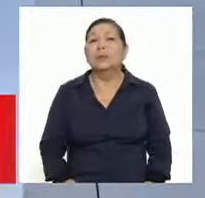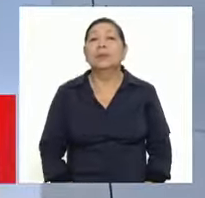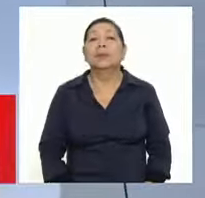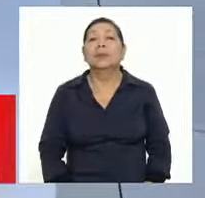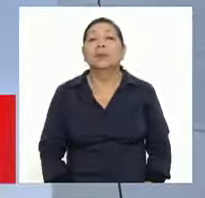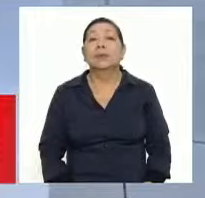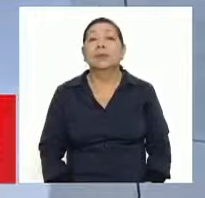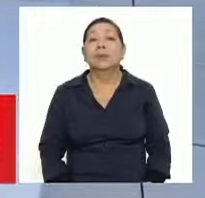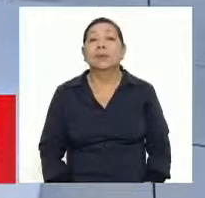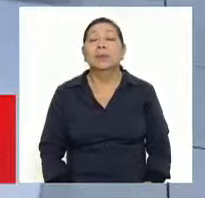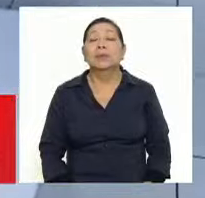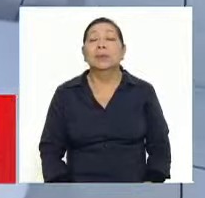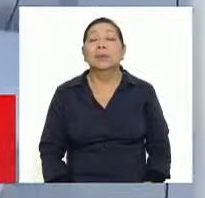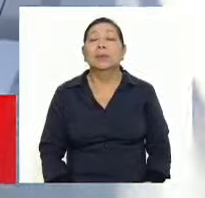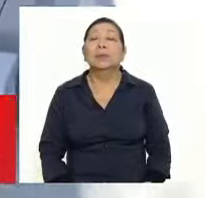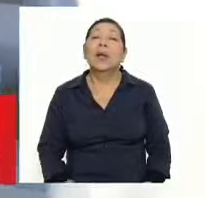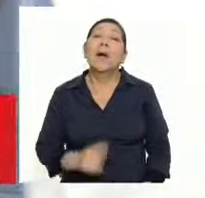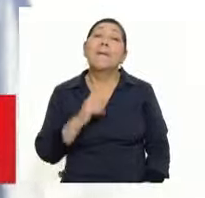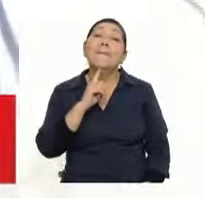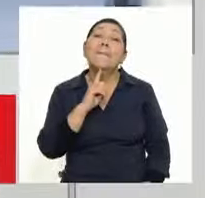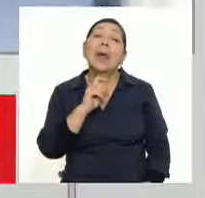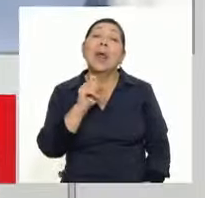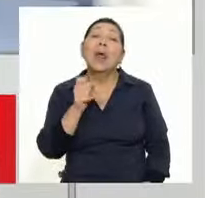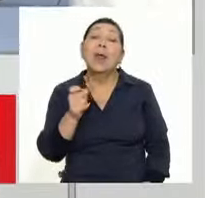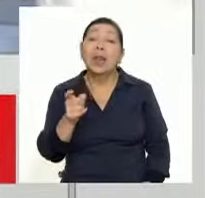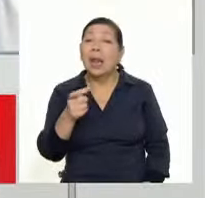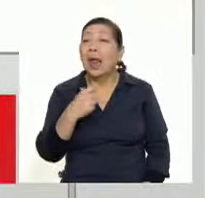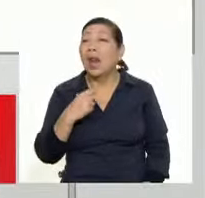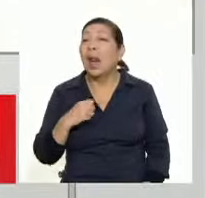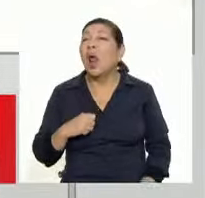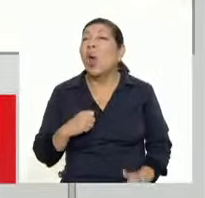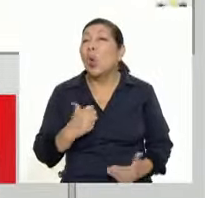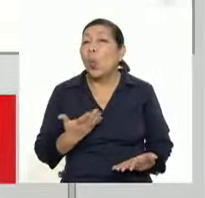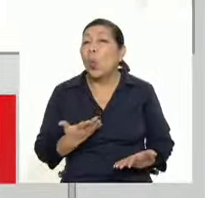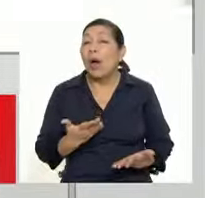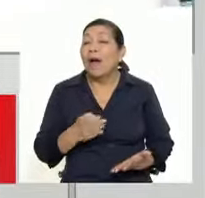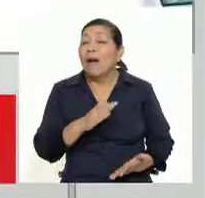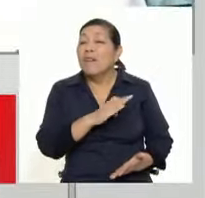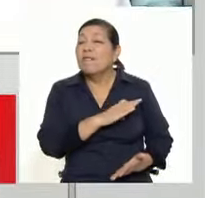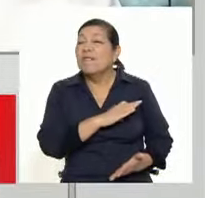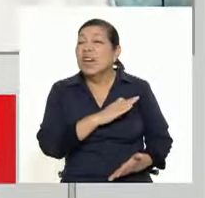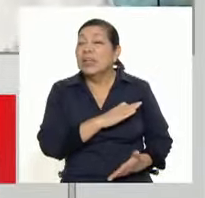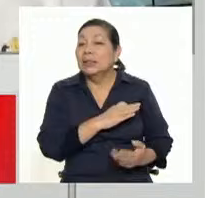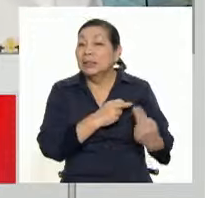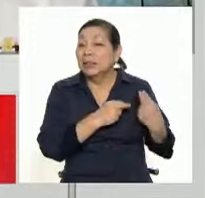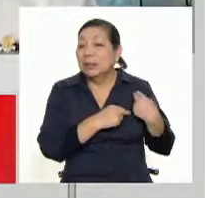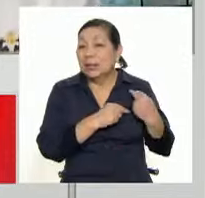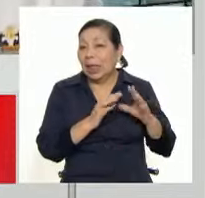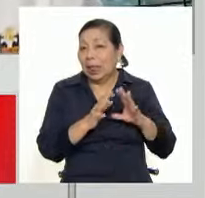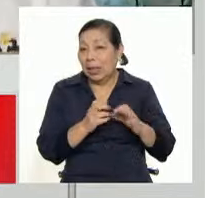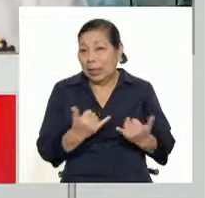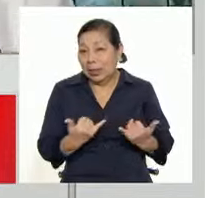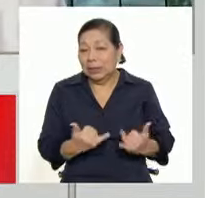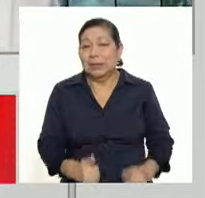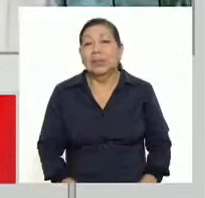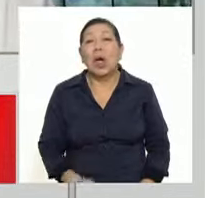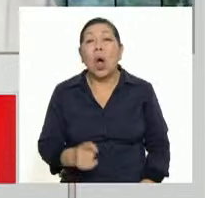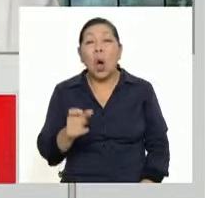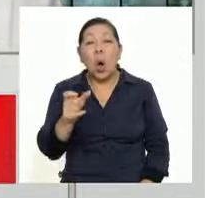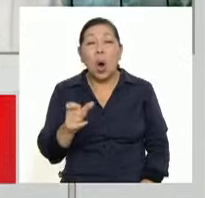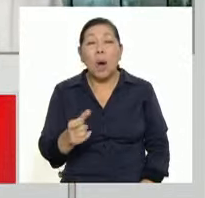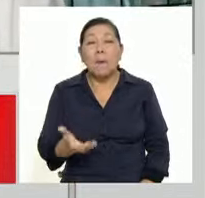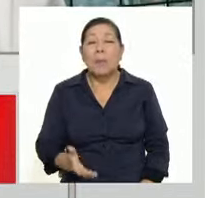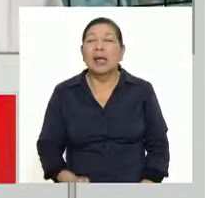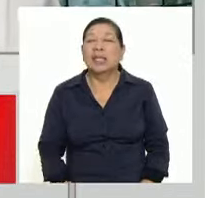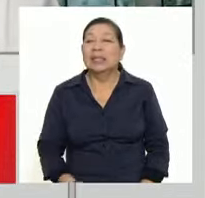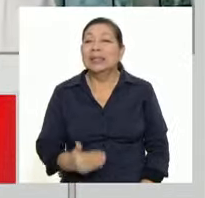escuchamos. Sí, Américo, para consultarle al señor alcalde, ¿cuál es la fiscalía que va o que está evaluando, ¿no?, el caso de este sujeto,